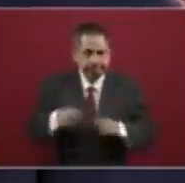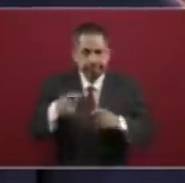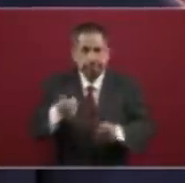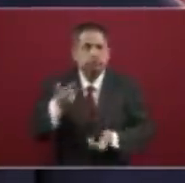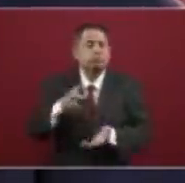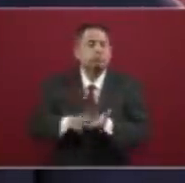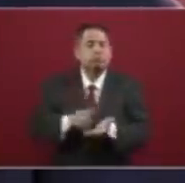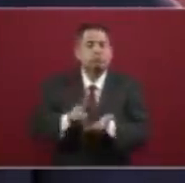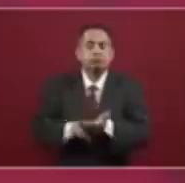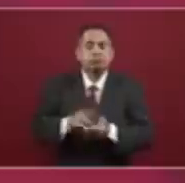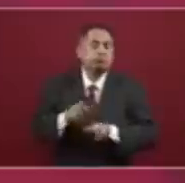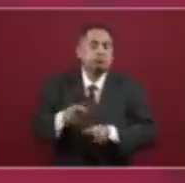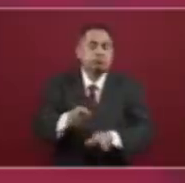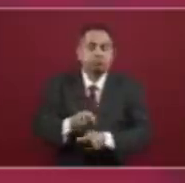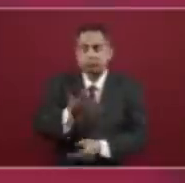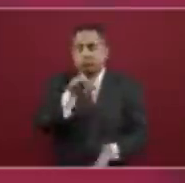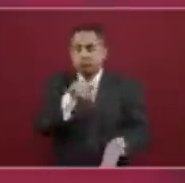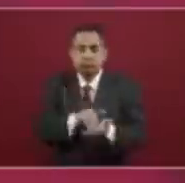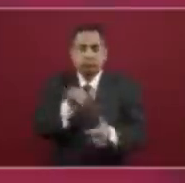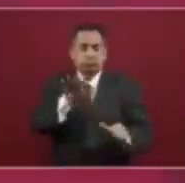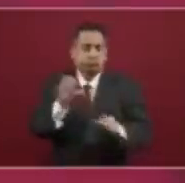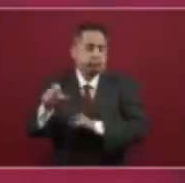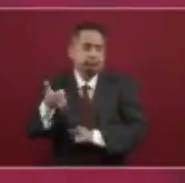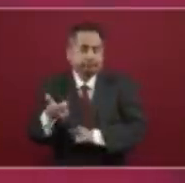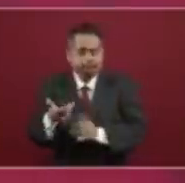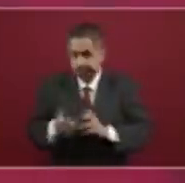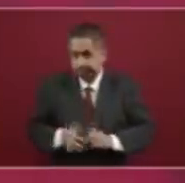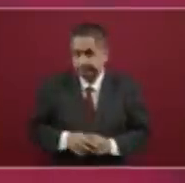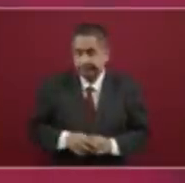precio de garantía son 5,600 pesos.